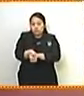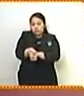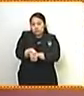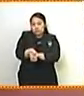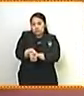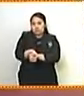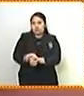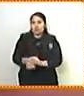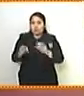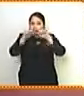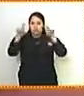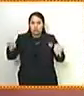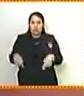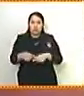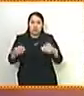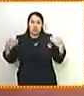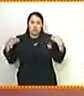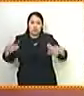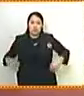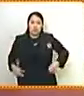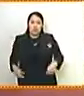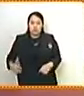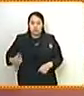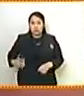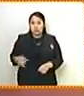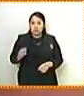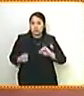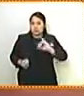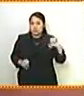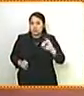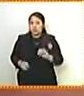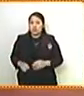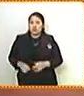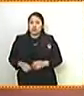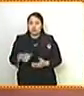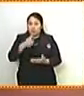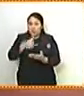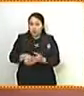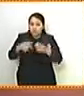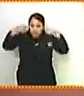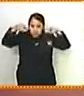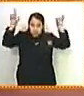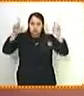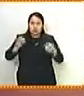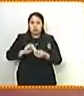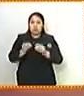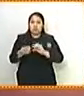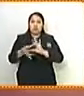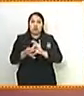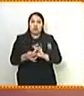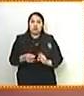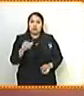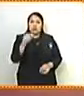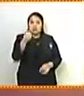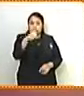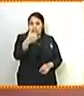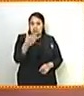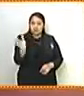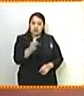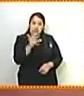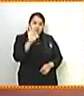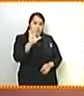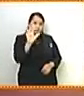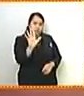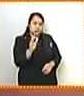el cuadro del cuerpo lo pueden ubicar por la ingle izquierda, carta astrológica Capricornio, números relativos el 10 y el